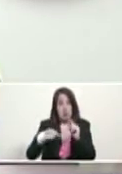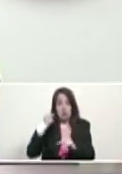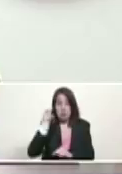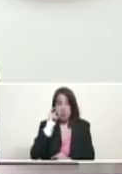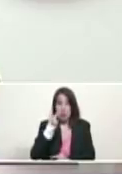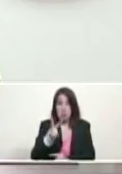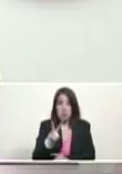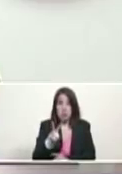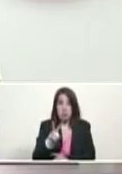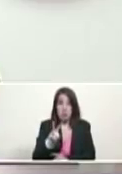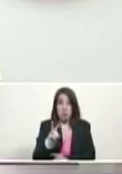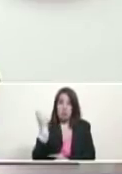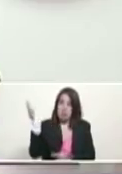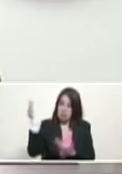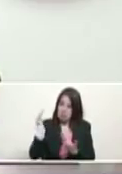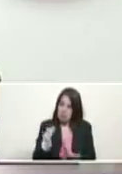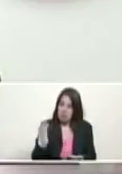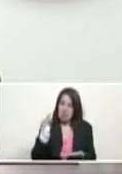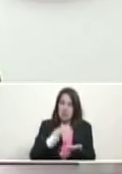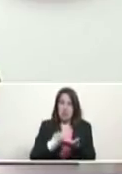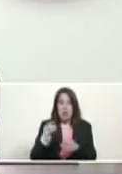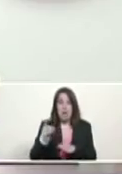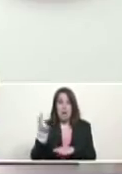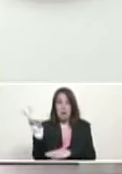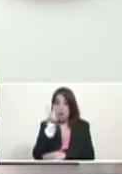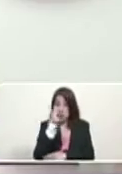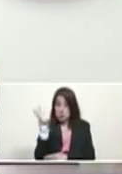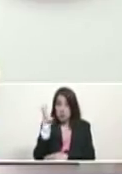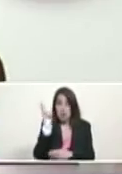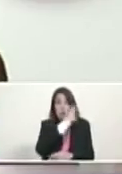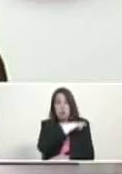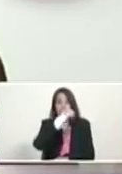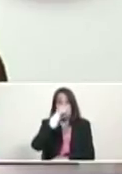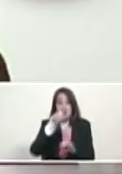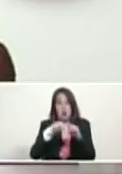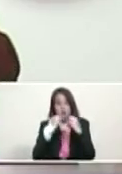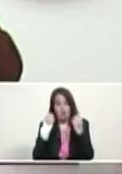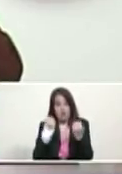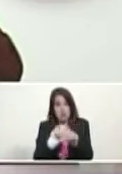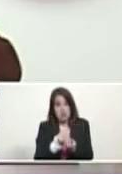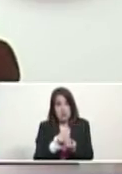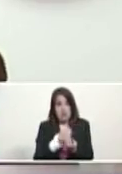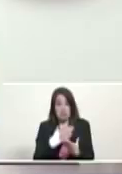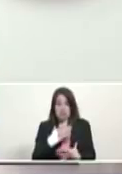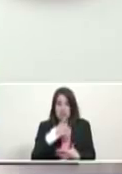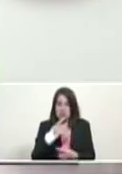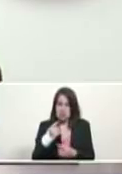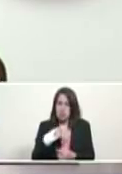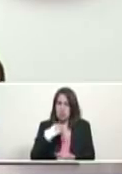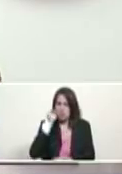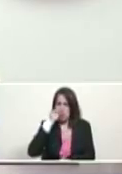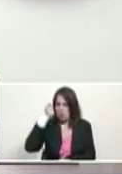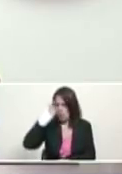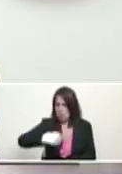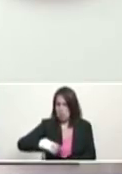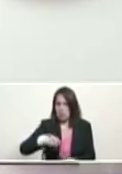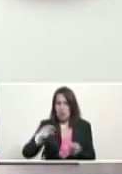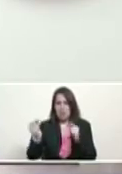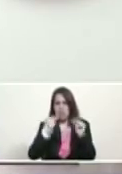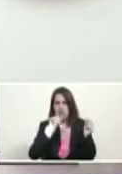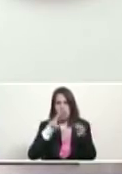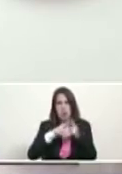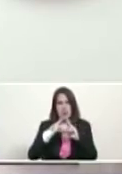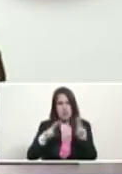volverlo a ver y que regrese a Venezuela como jefe de la oficina de intereses. Ojalá. Me gustaría. Soy hombre de diálogo y de paz.